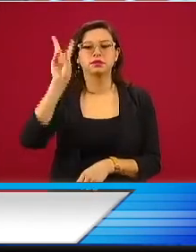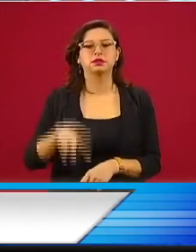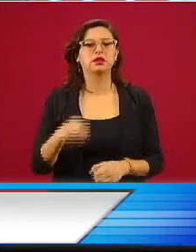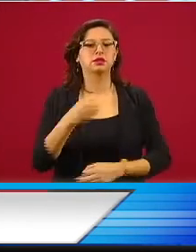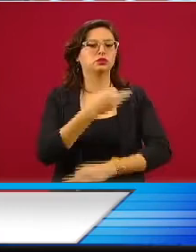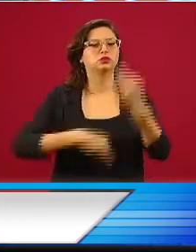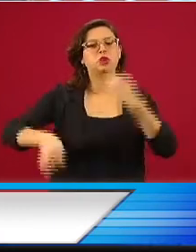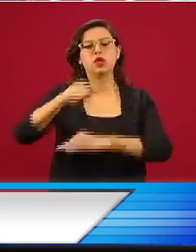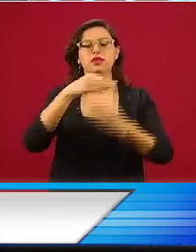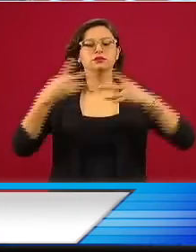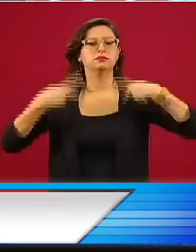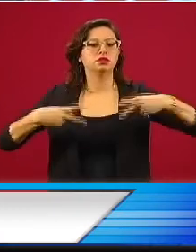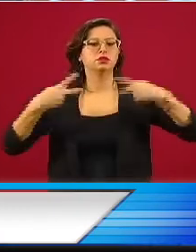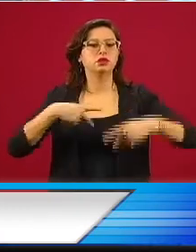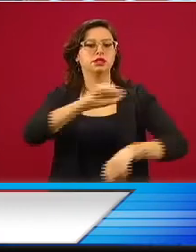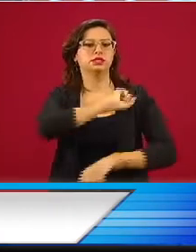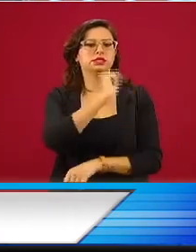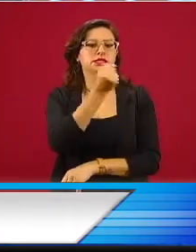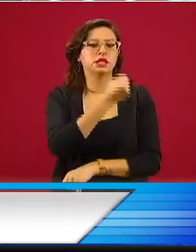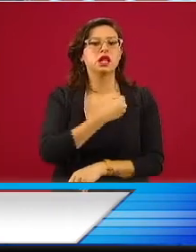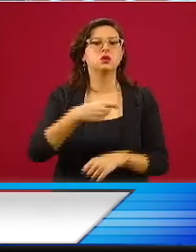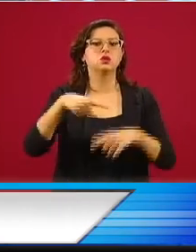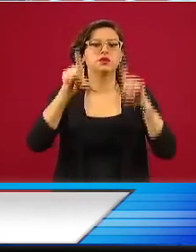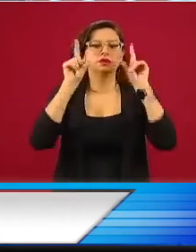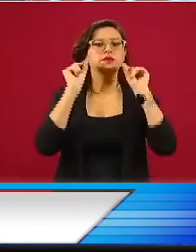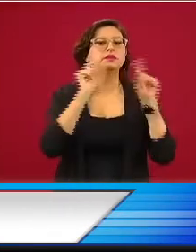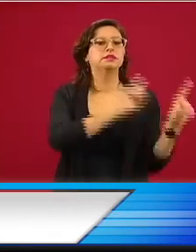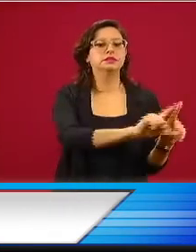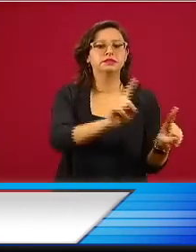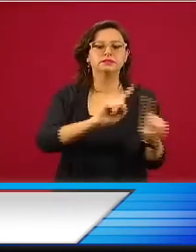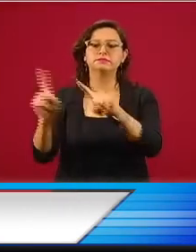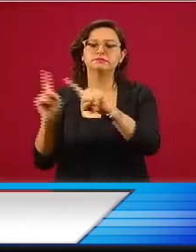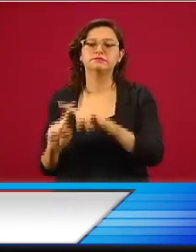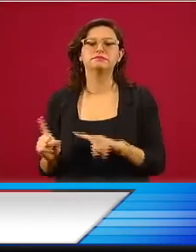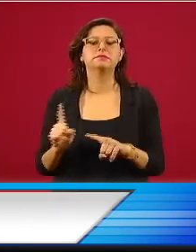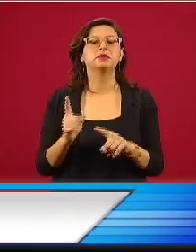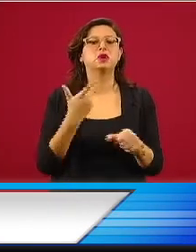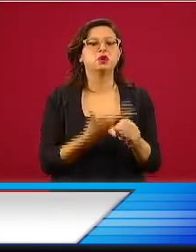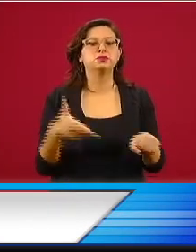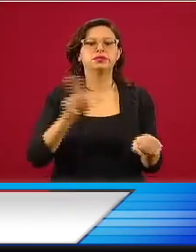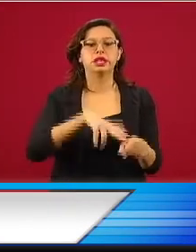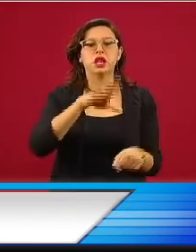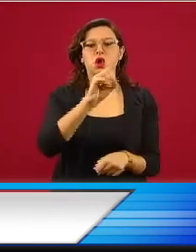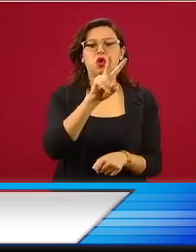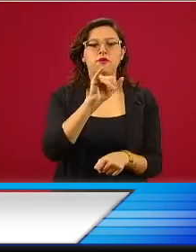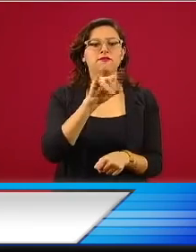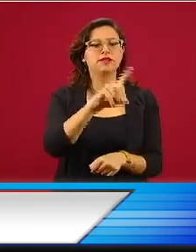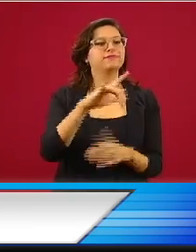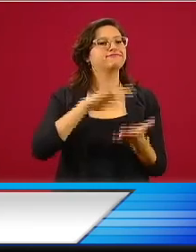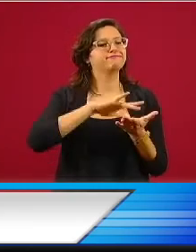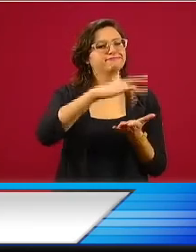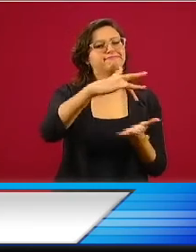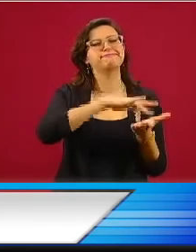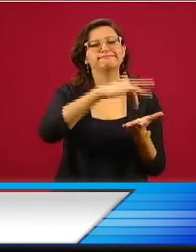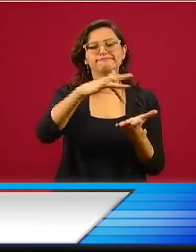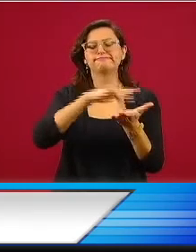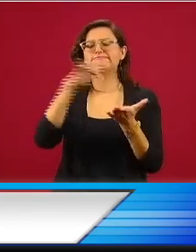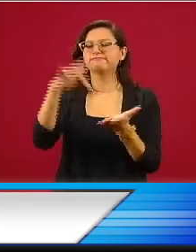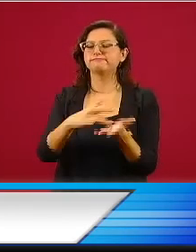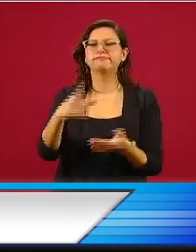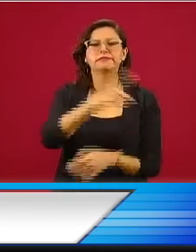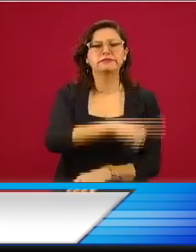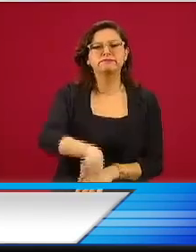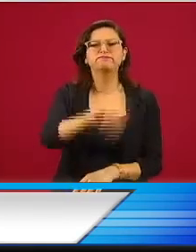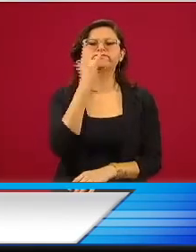a calderón por lo anterior el presidente pide a la iniciativa privada a compartir las pérdidas en el sector energético lo que